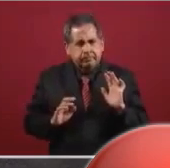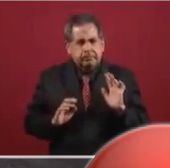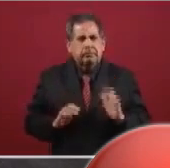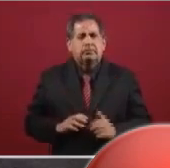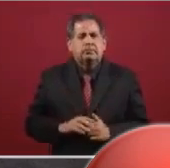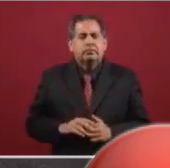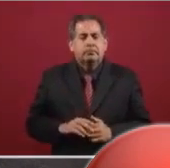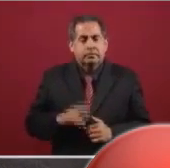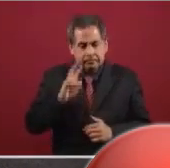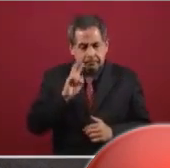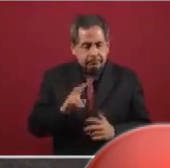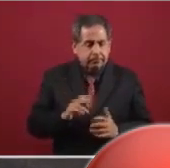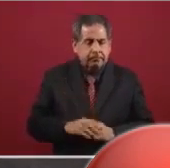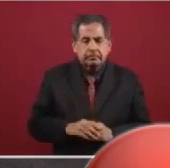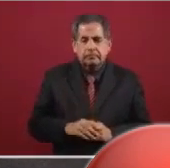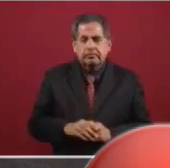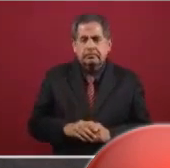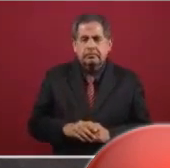de